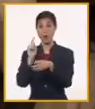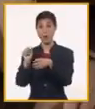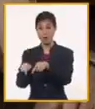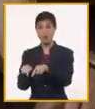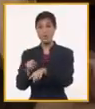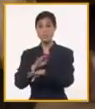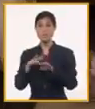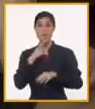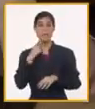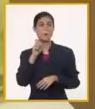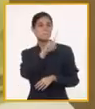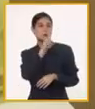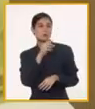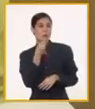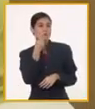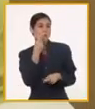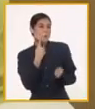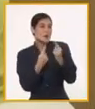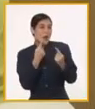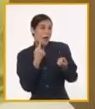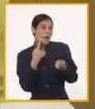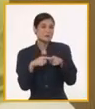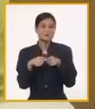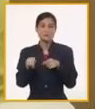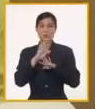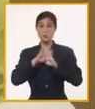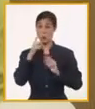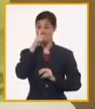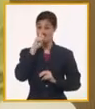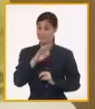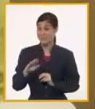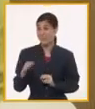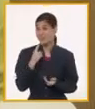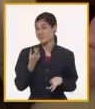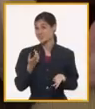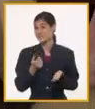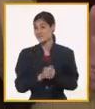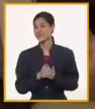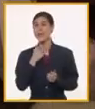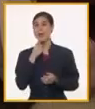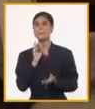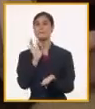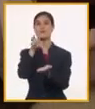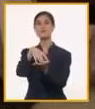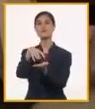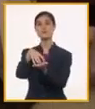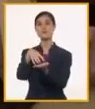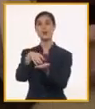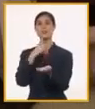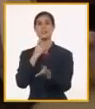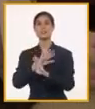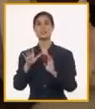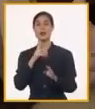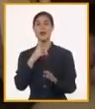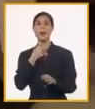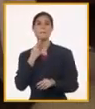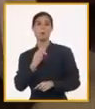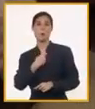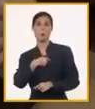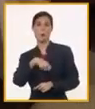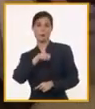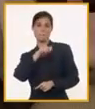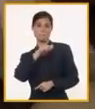que comían, siempre y era un pueblo realmente que tenía, desde el punto de vista tuvo lucha. Los españoles no